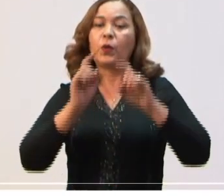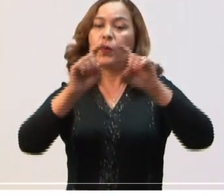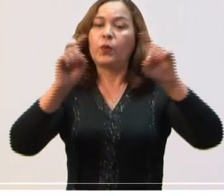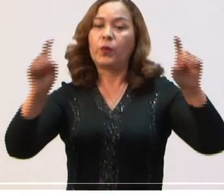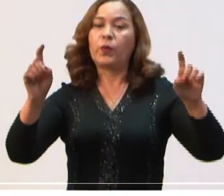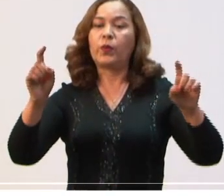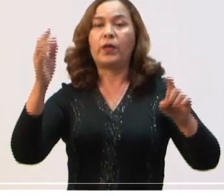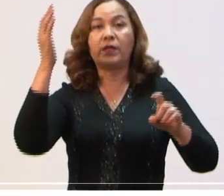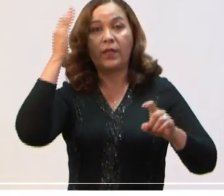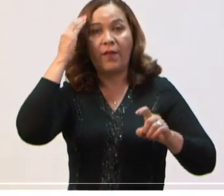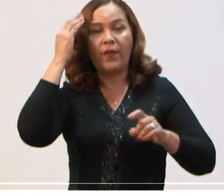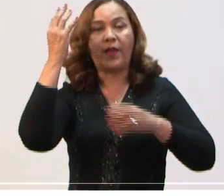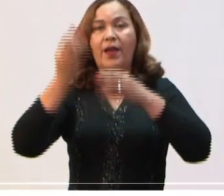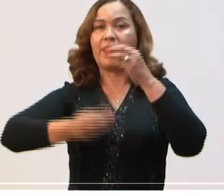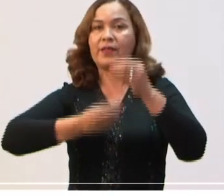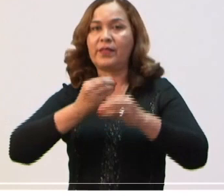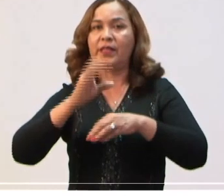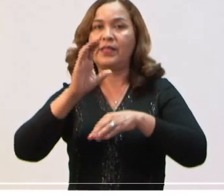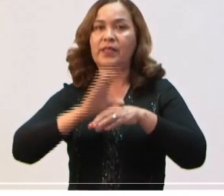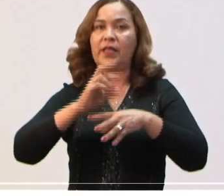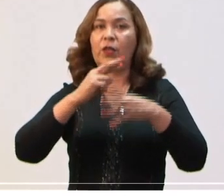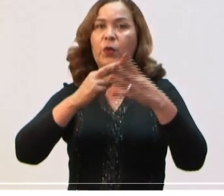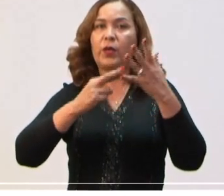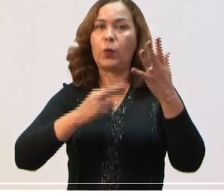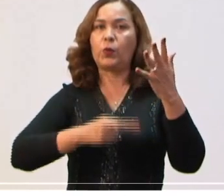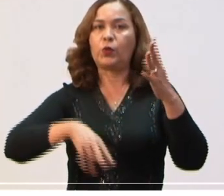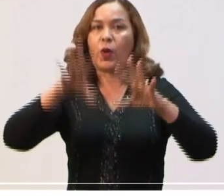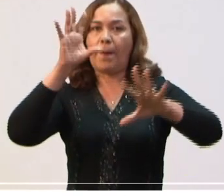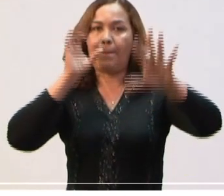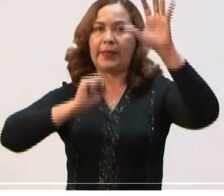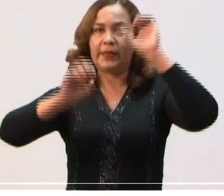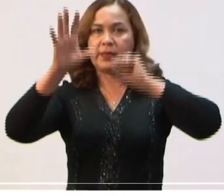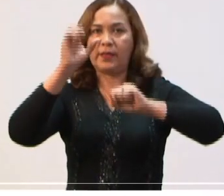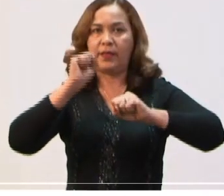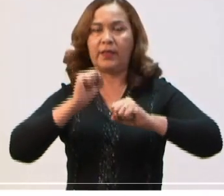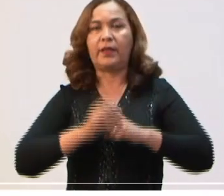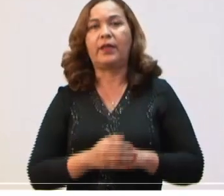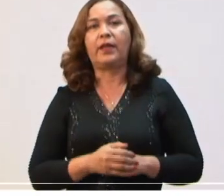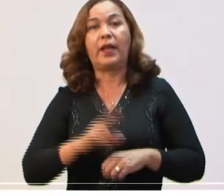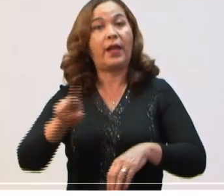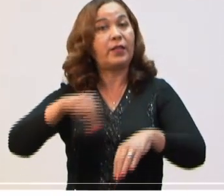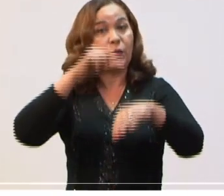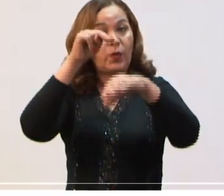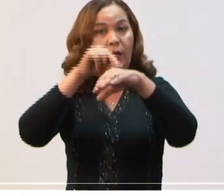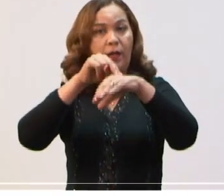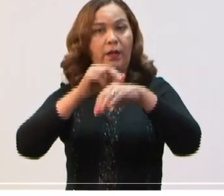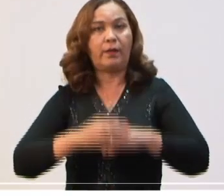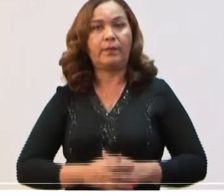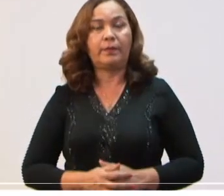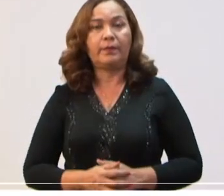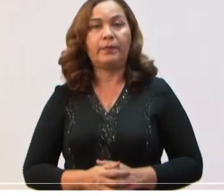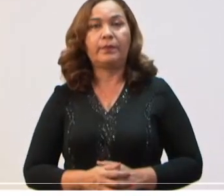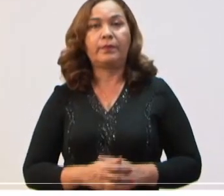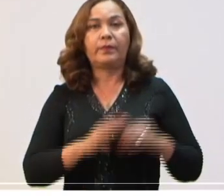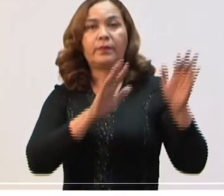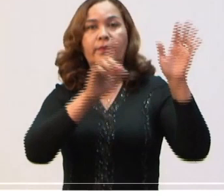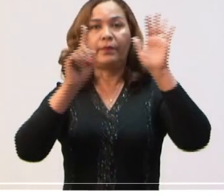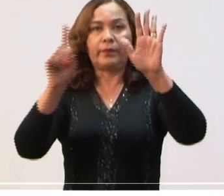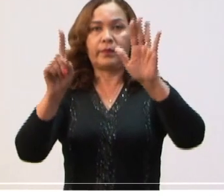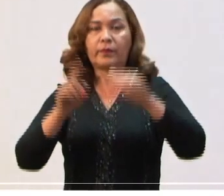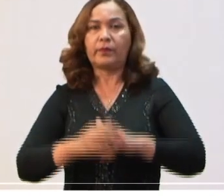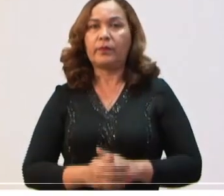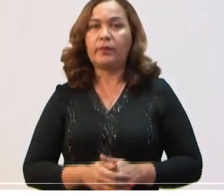socialización del saber y el hacer de los centros de recursos para el aprendizaje nacional día